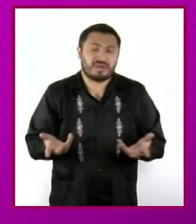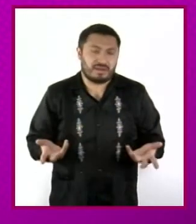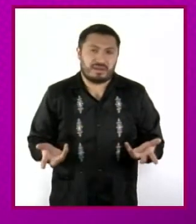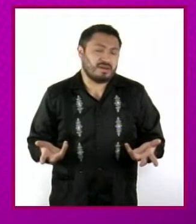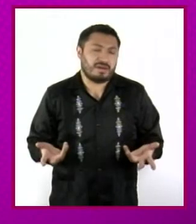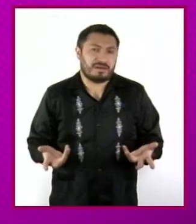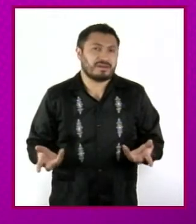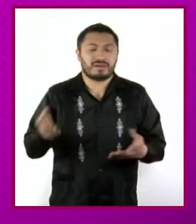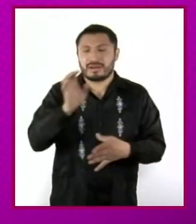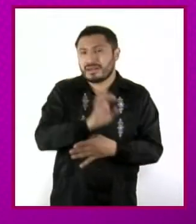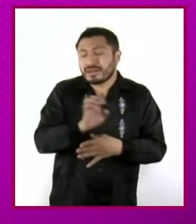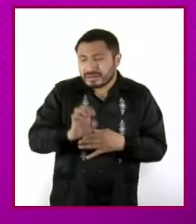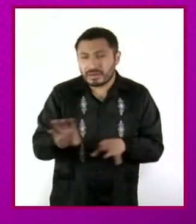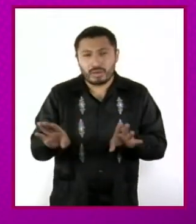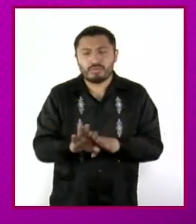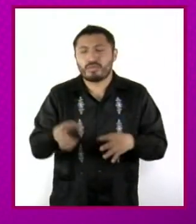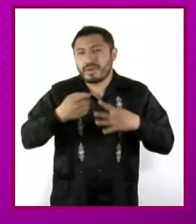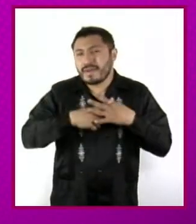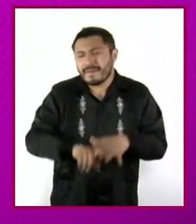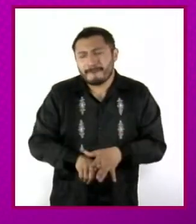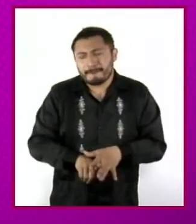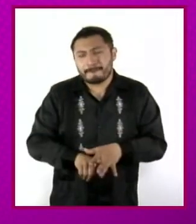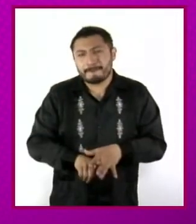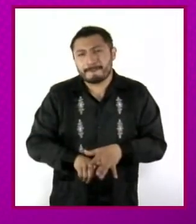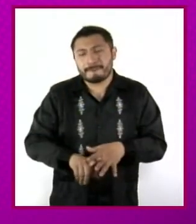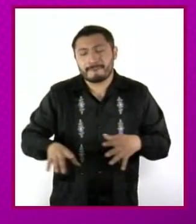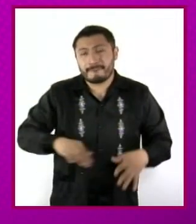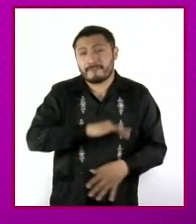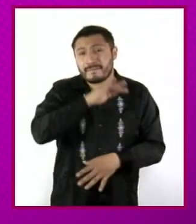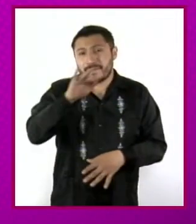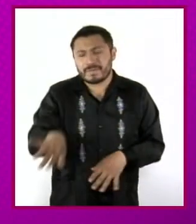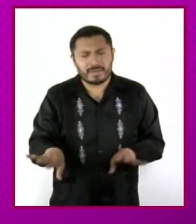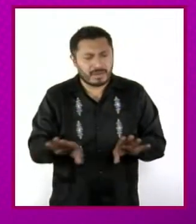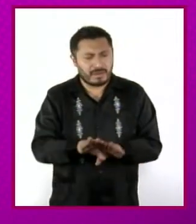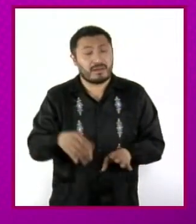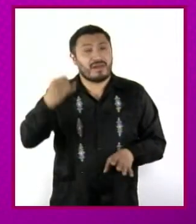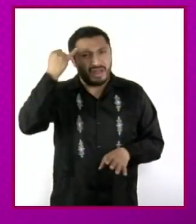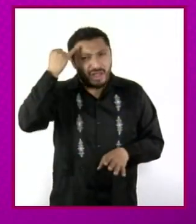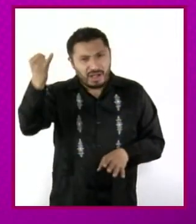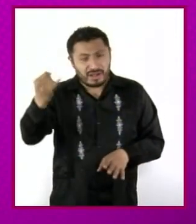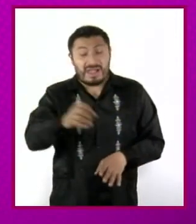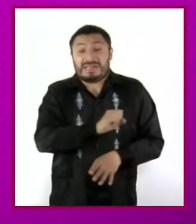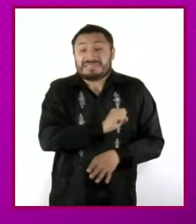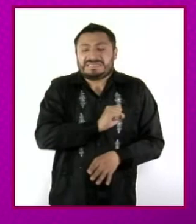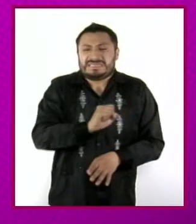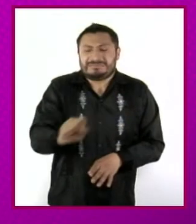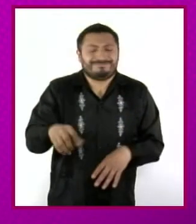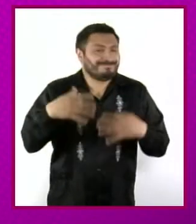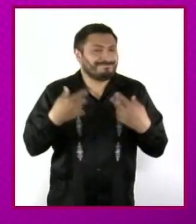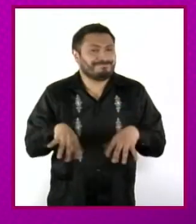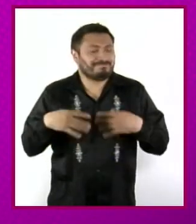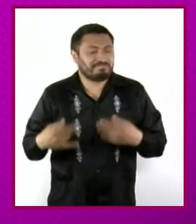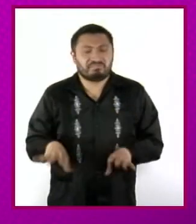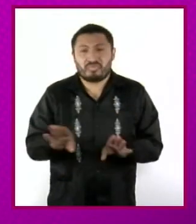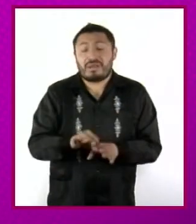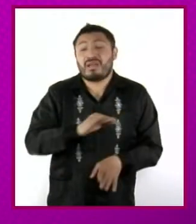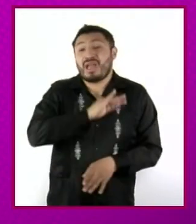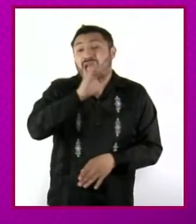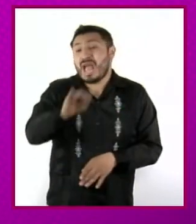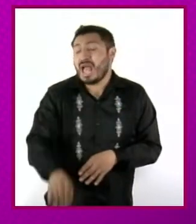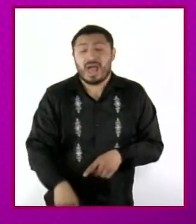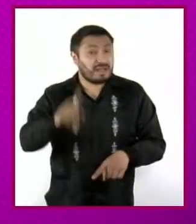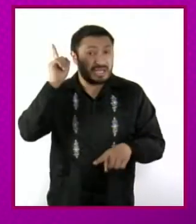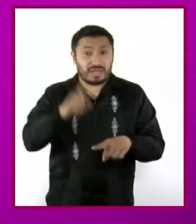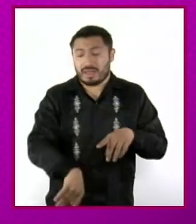Se empieza a presentar la muerte como algo malo, como algo que hay que erradicar